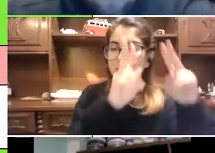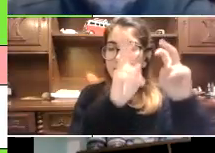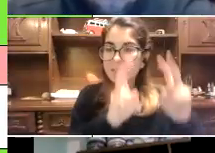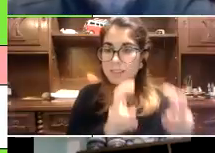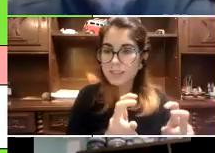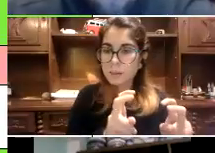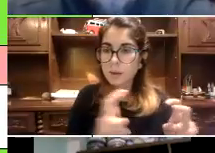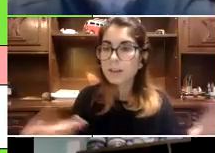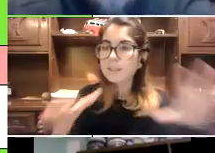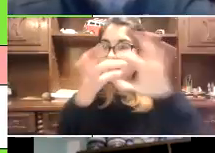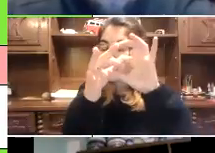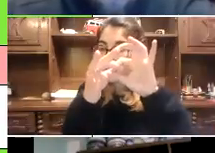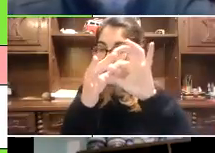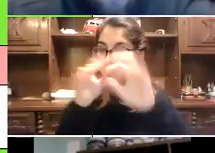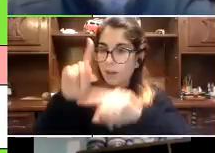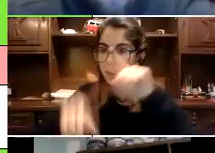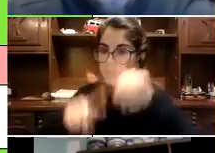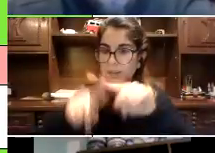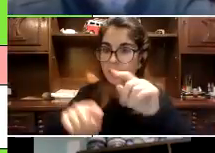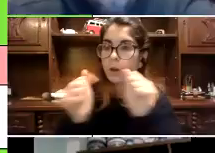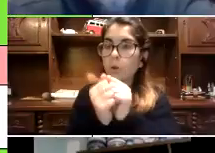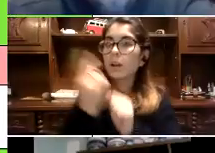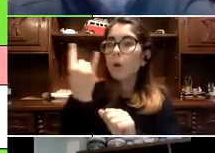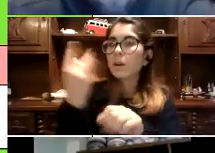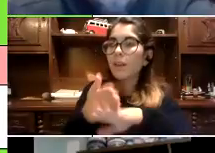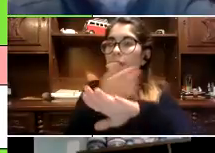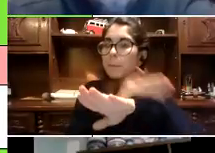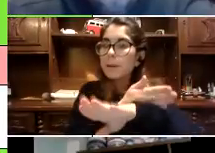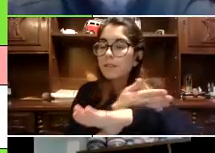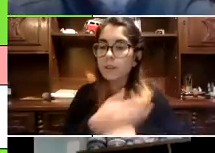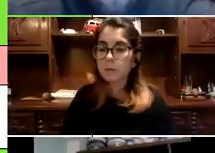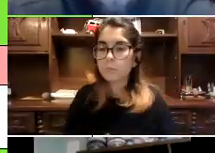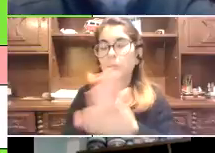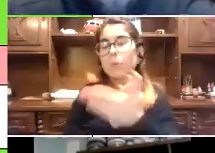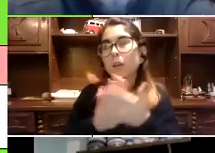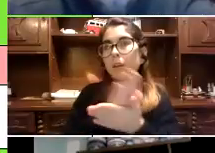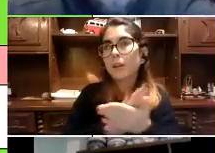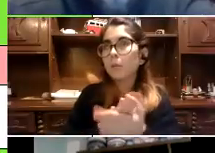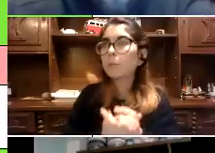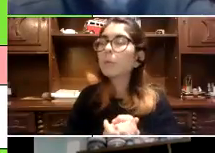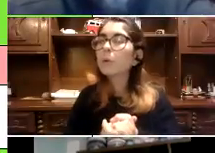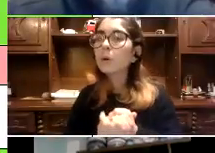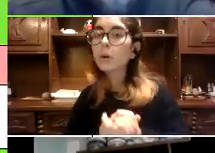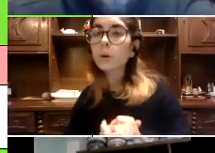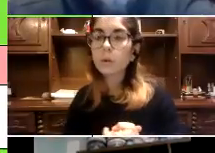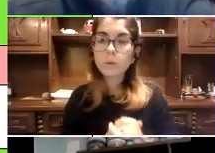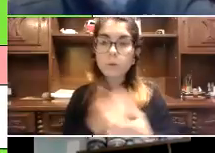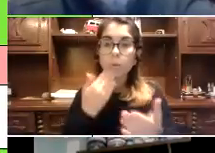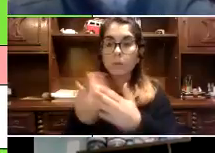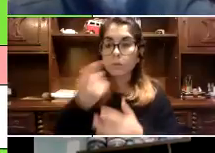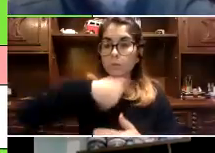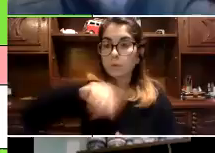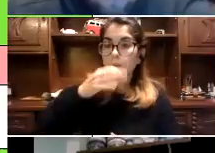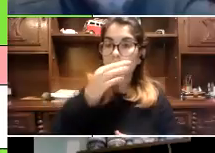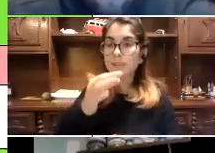Tierra con las unidades previas. Por ponerles un ejemplo concreto, cuando hablamos de la Tierra en el